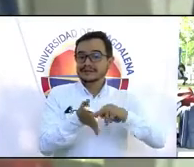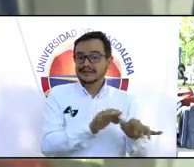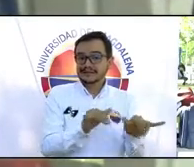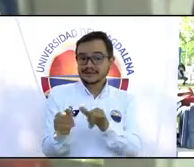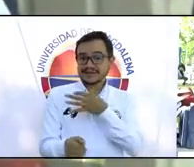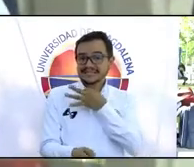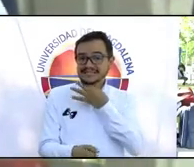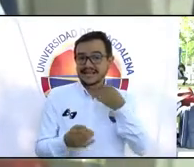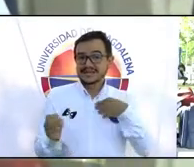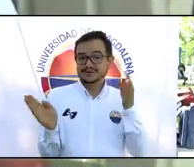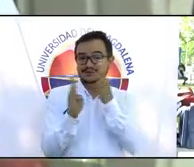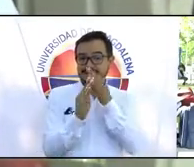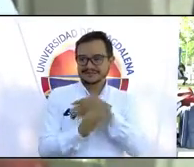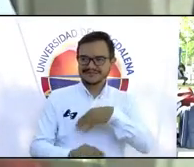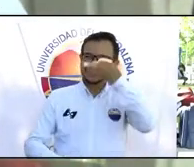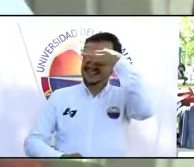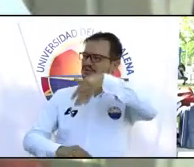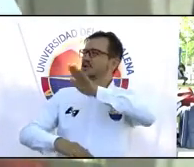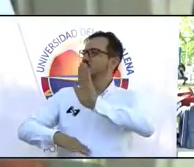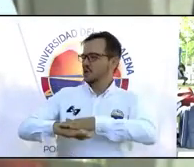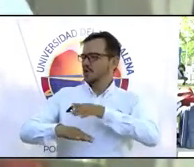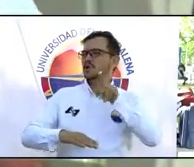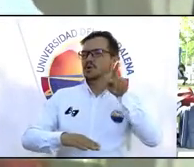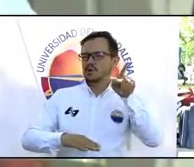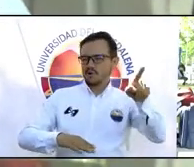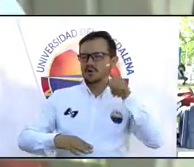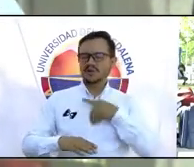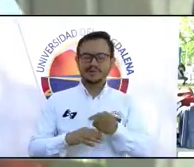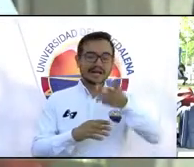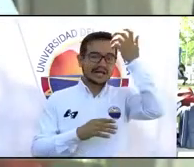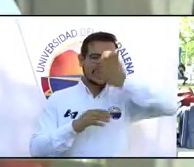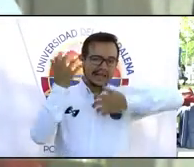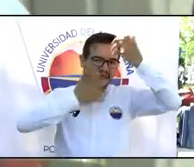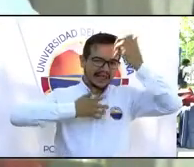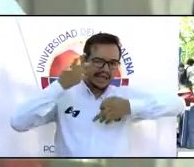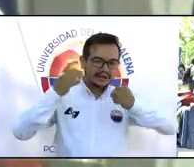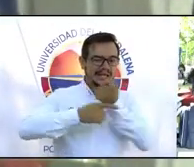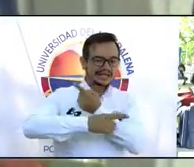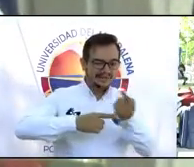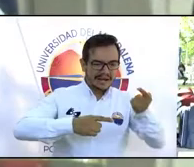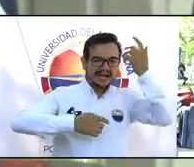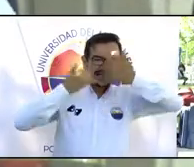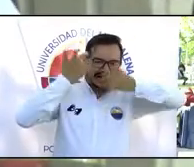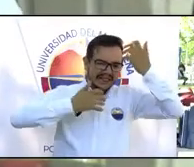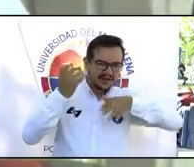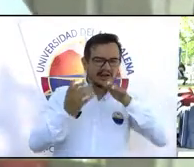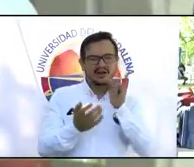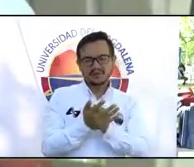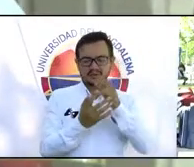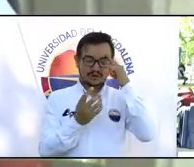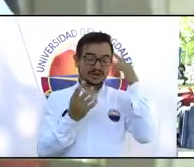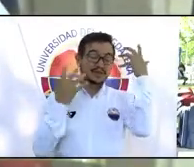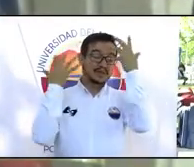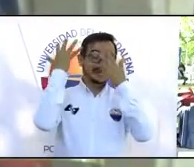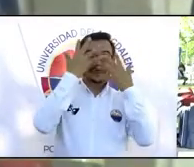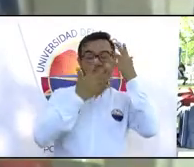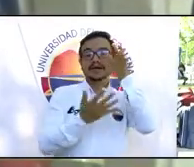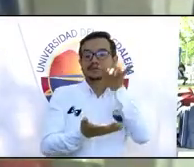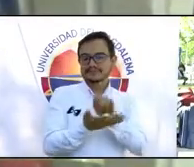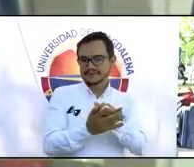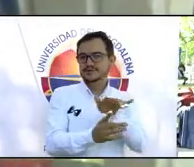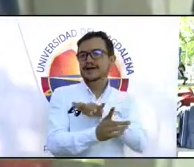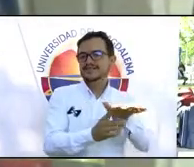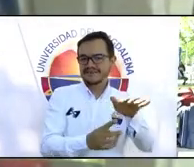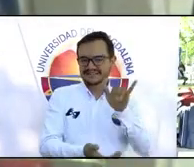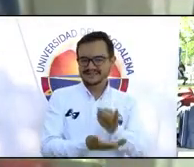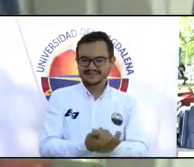Deben ser los parciales, profe, que tienen 5 parciales la otra semana, que tuvieron en Semana Cultural parciales todos los días, pero ahí estuvieron cumpliendo. Entonces,